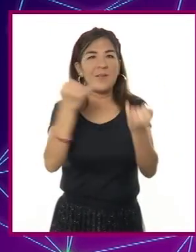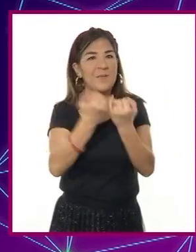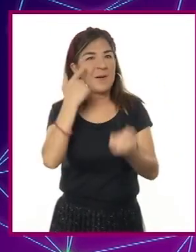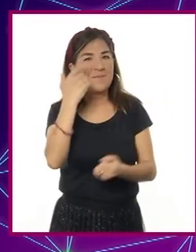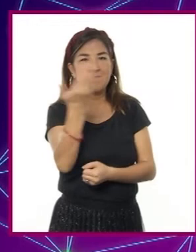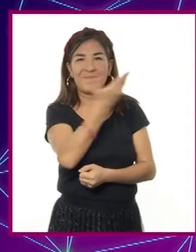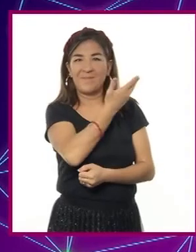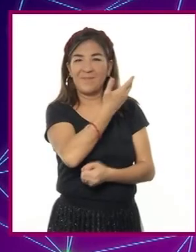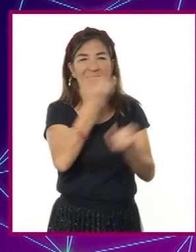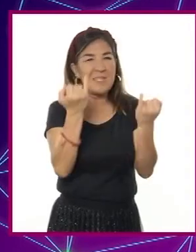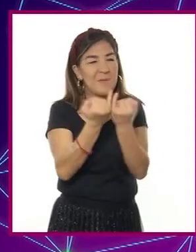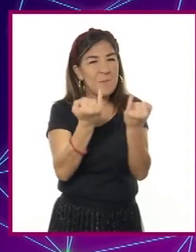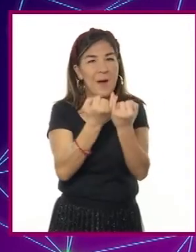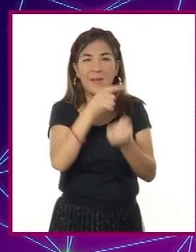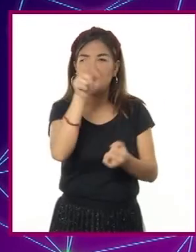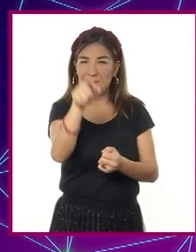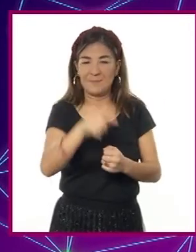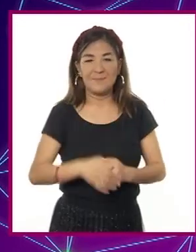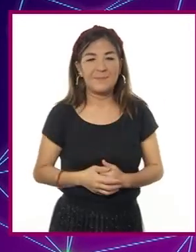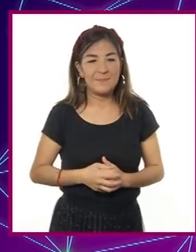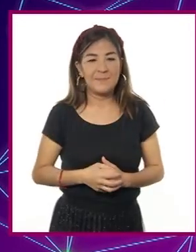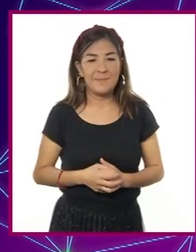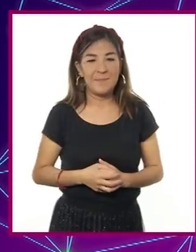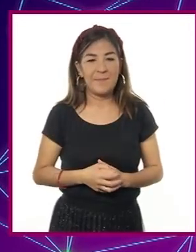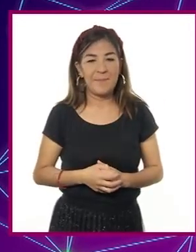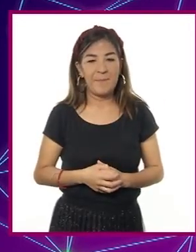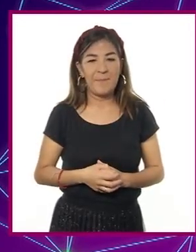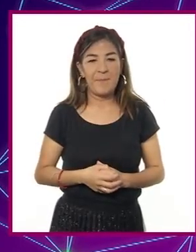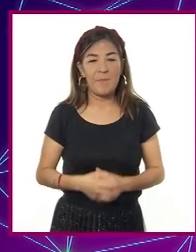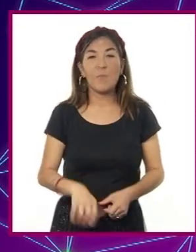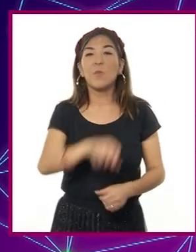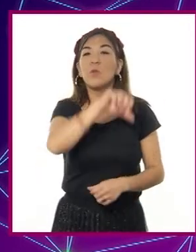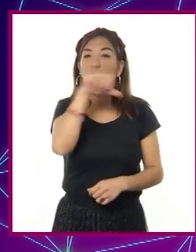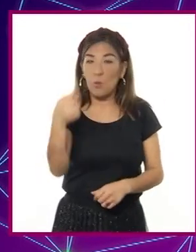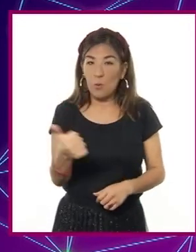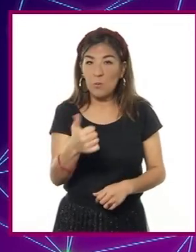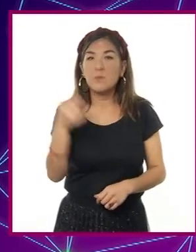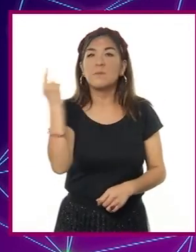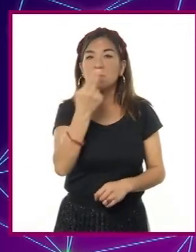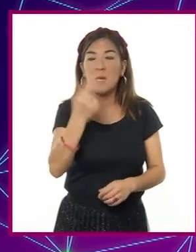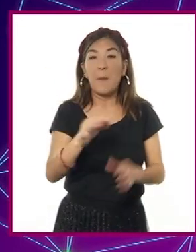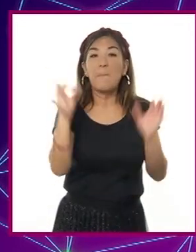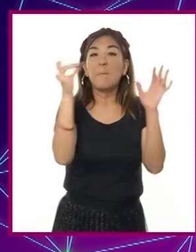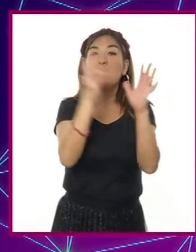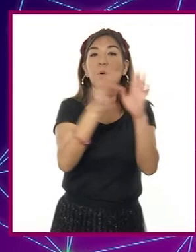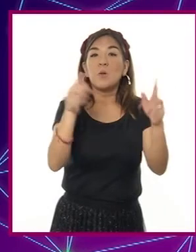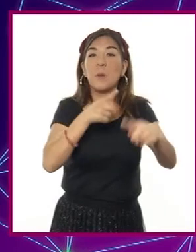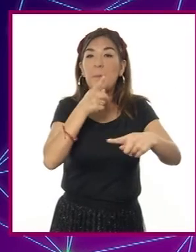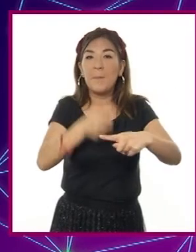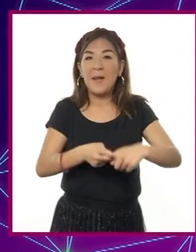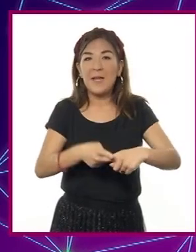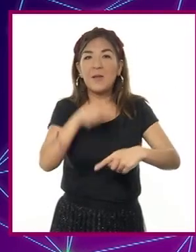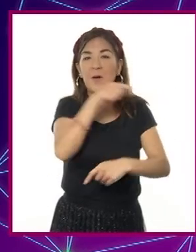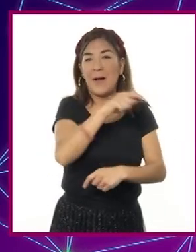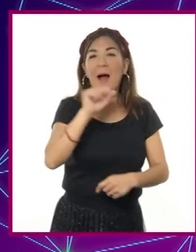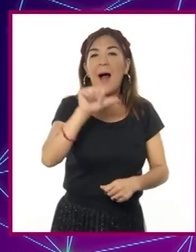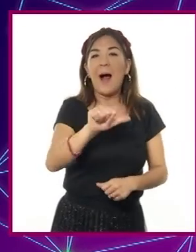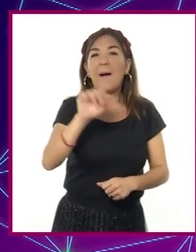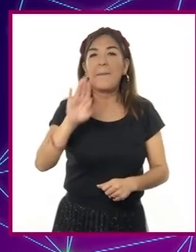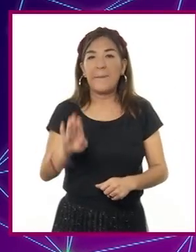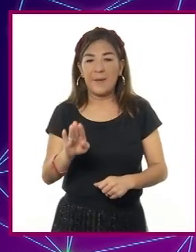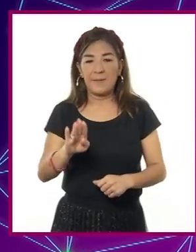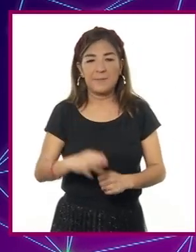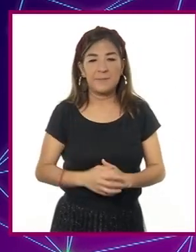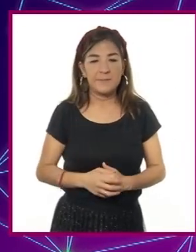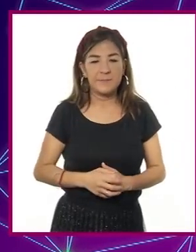pantalla. El siguiente elemento que se necesita es el punto medio del segmento AB, y